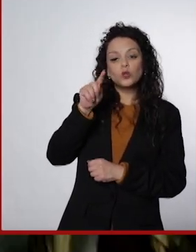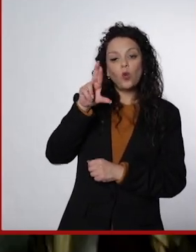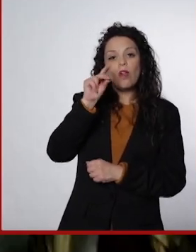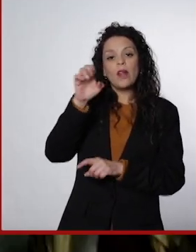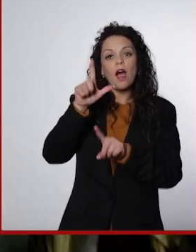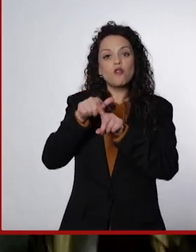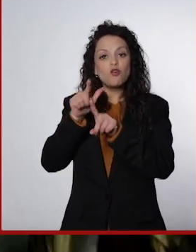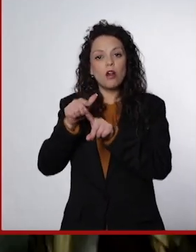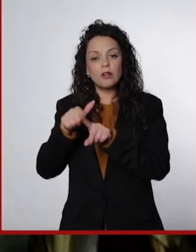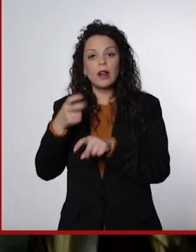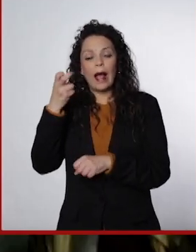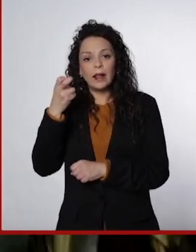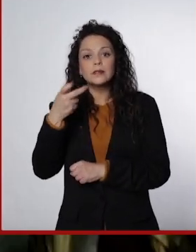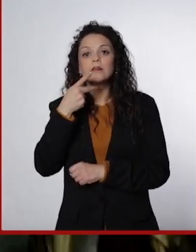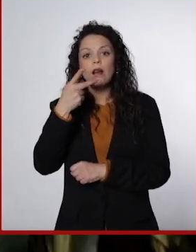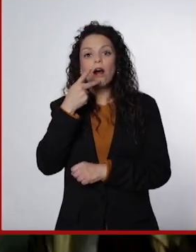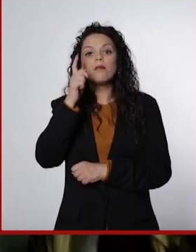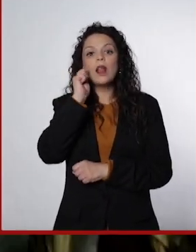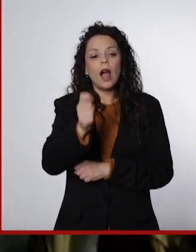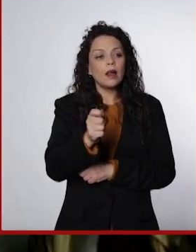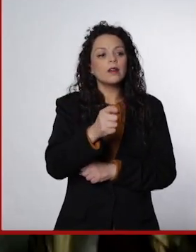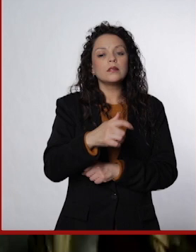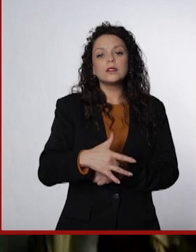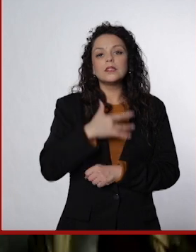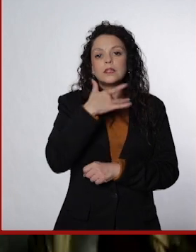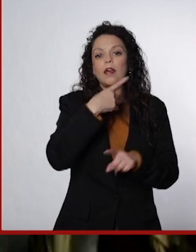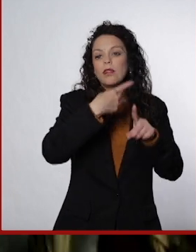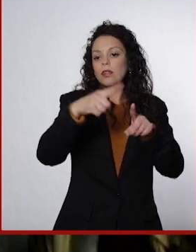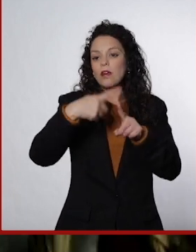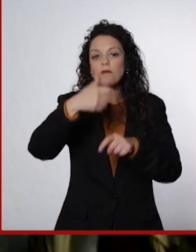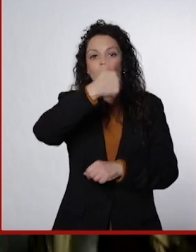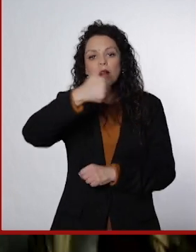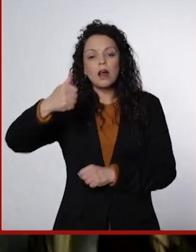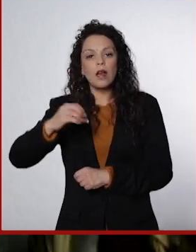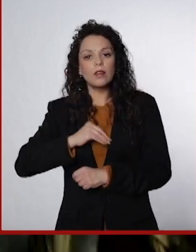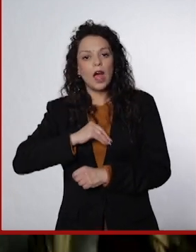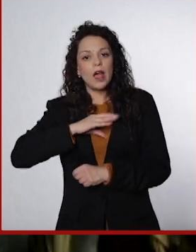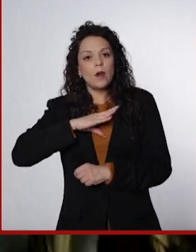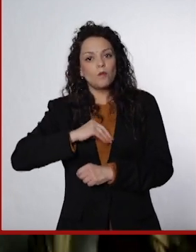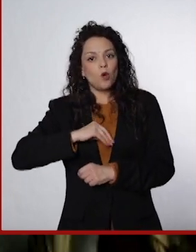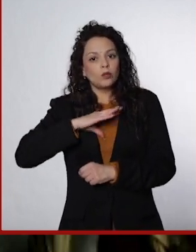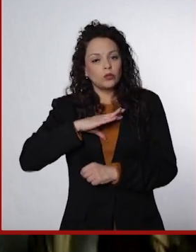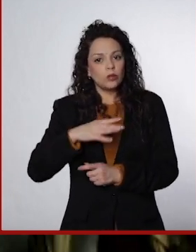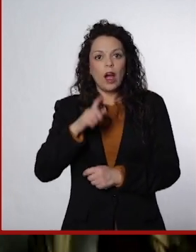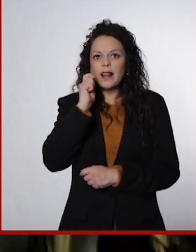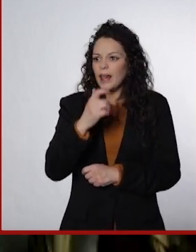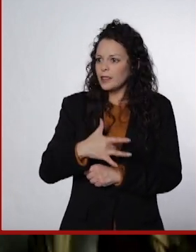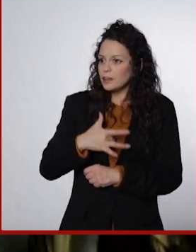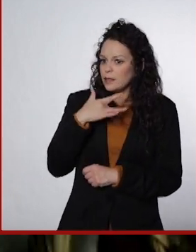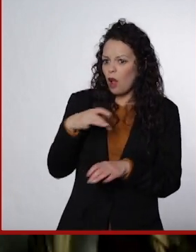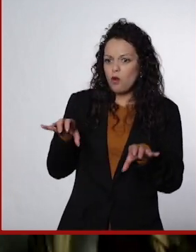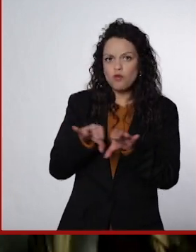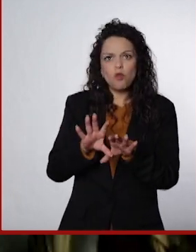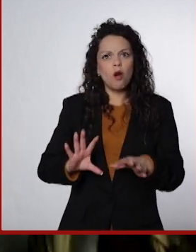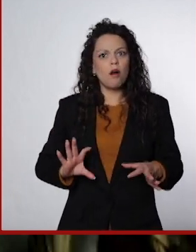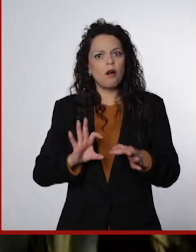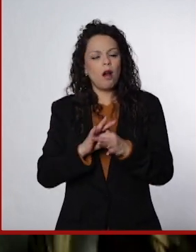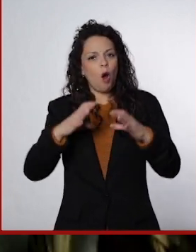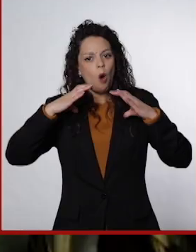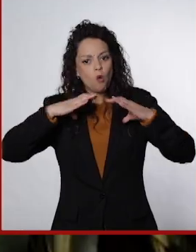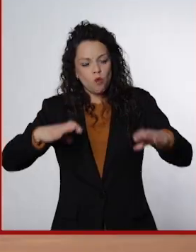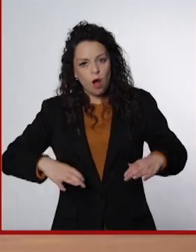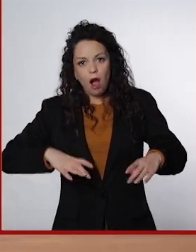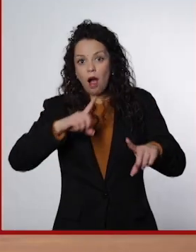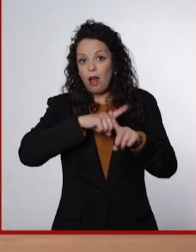de diferenciar cómo se siente cada emoción, cómo te das cuenta si la estás sintiendo, como en qué partes del cuerpo